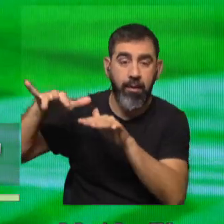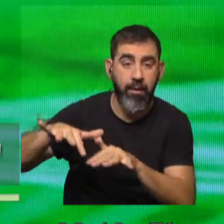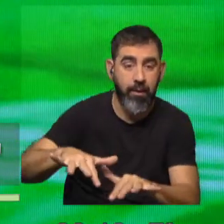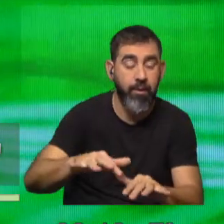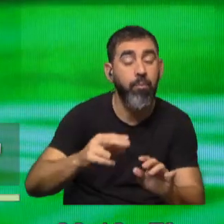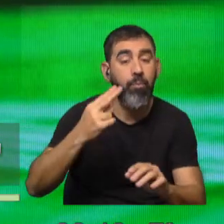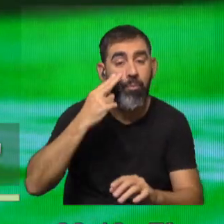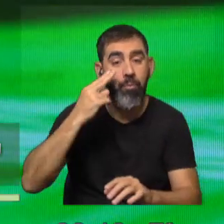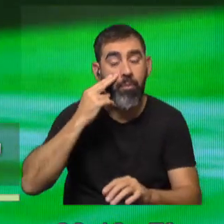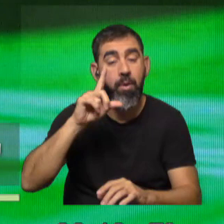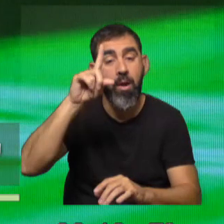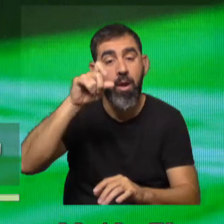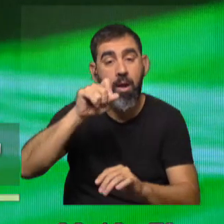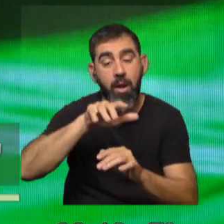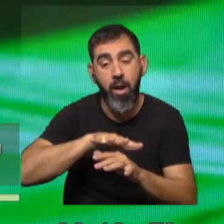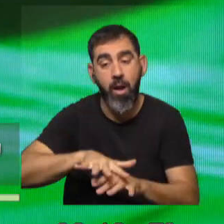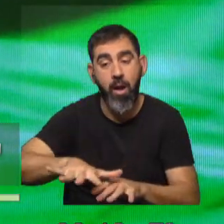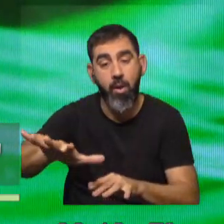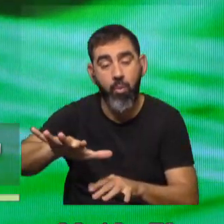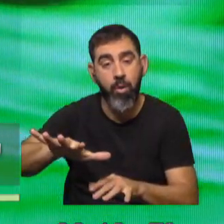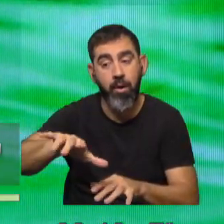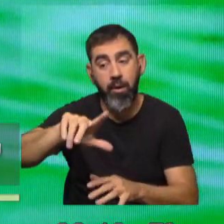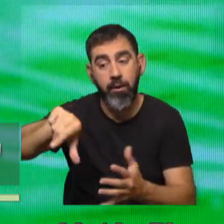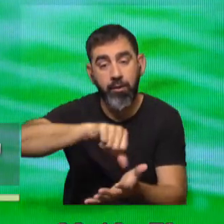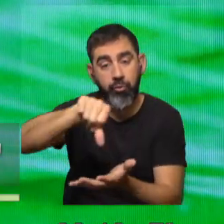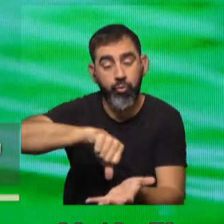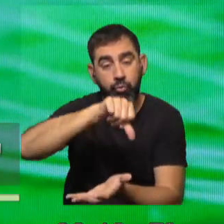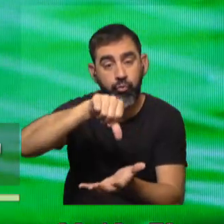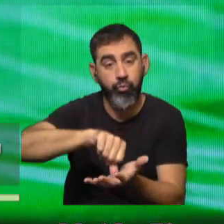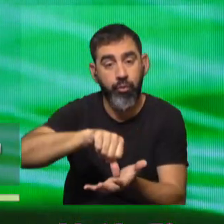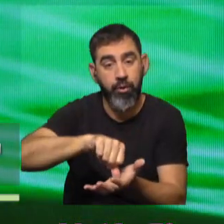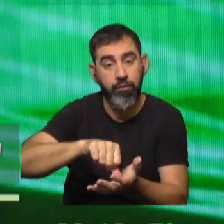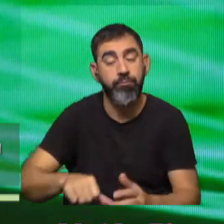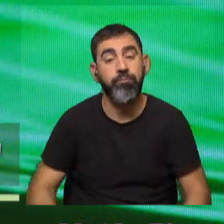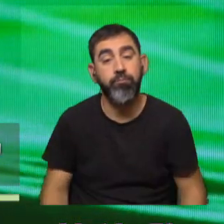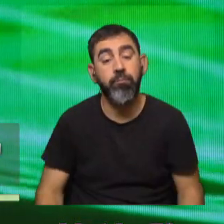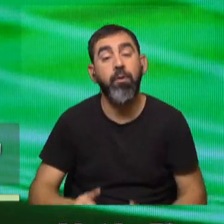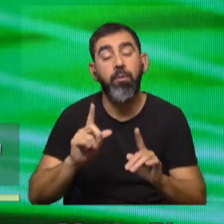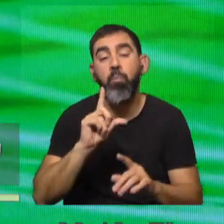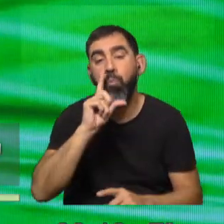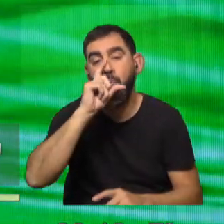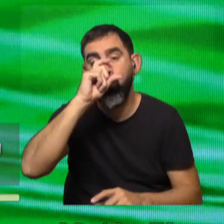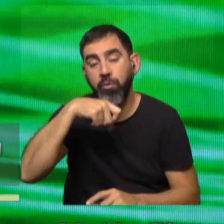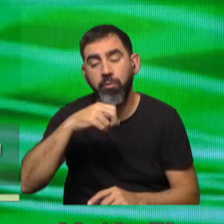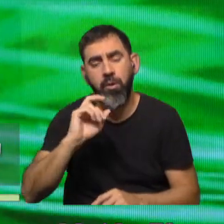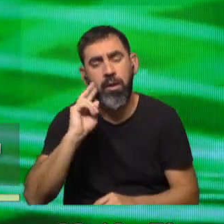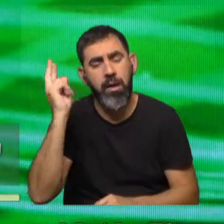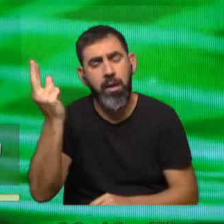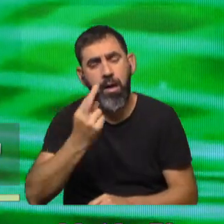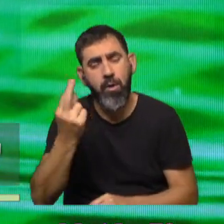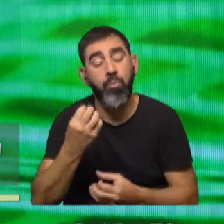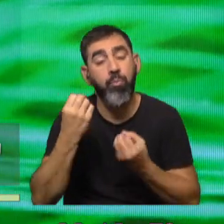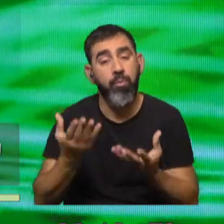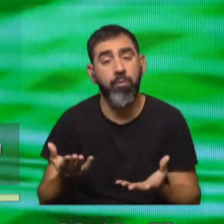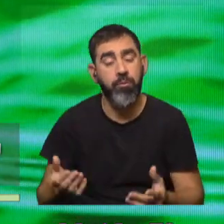comprometido el flujo de agua a esa capital también el caso de Montevideo es extraño porque